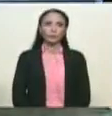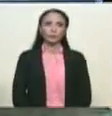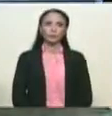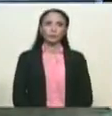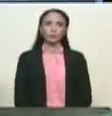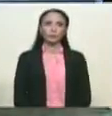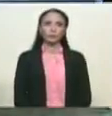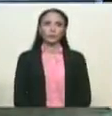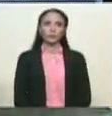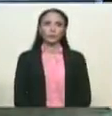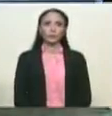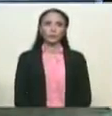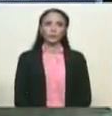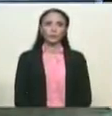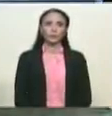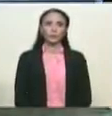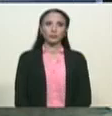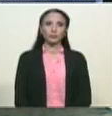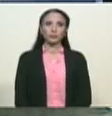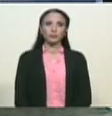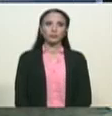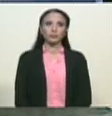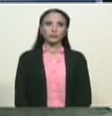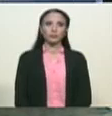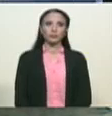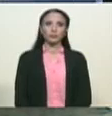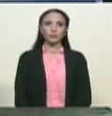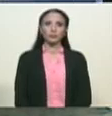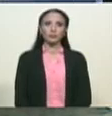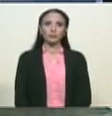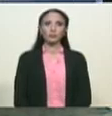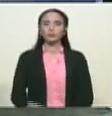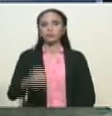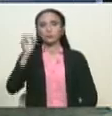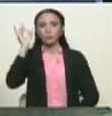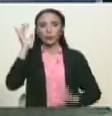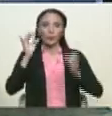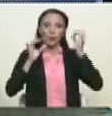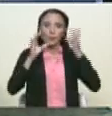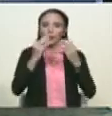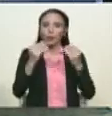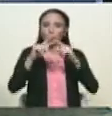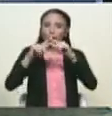innovar en la creación de resultados, para no estar